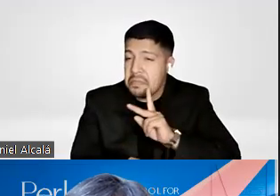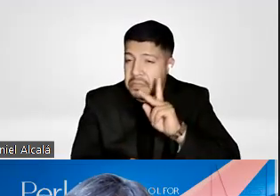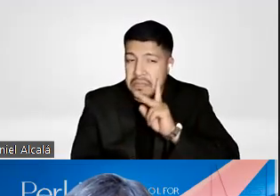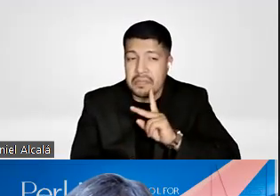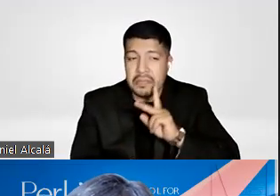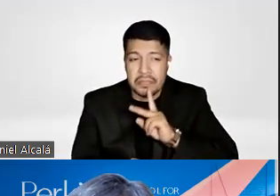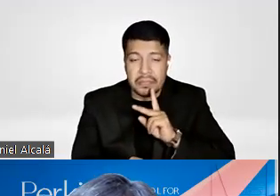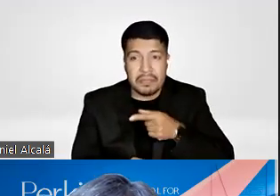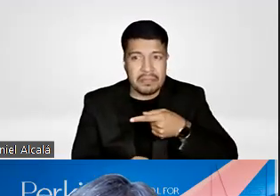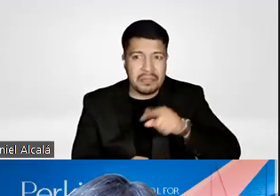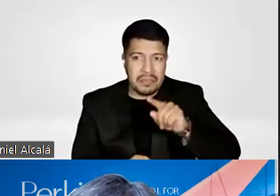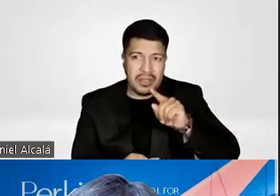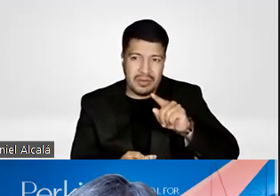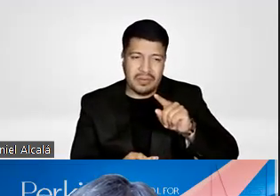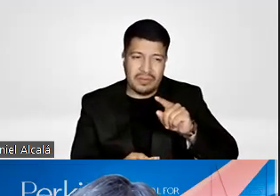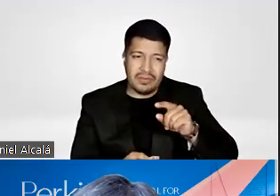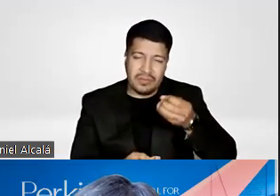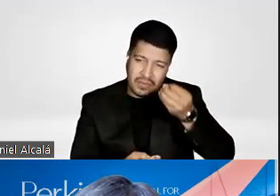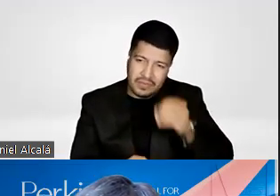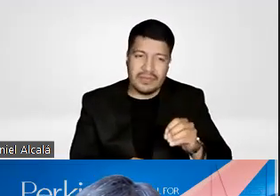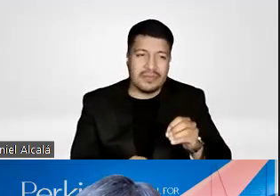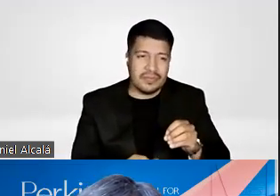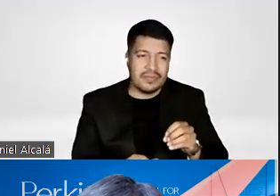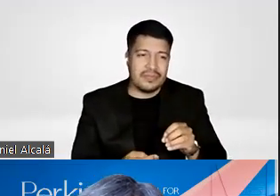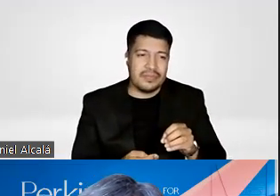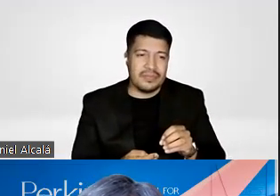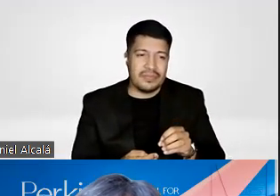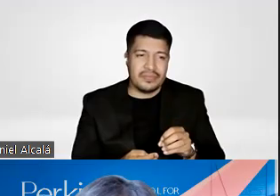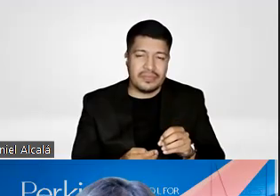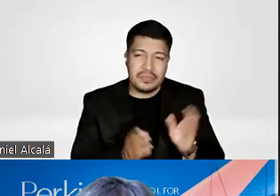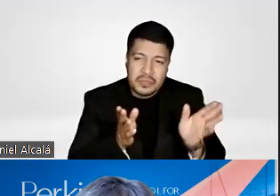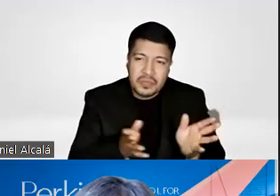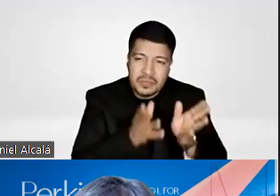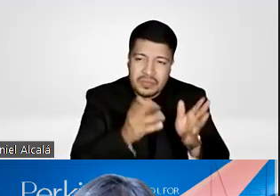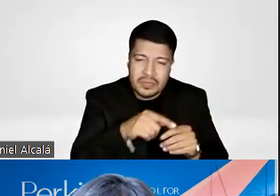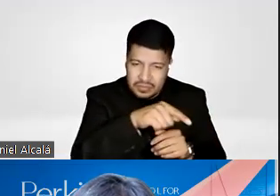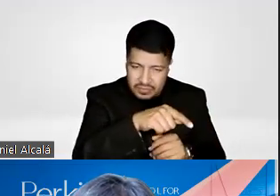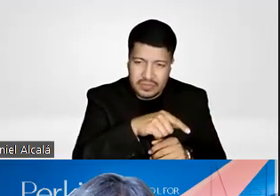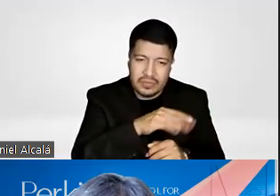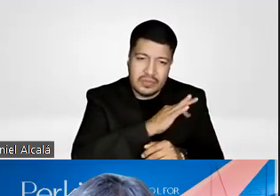primera infancia, una estimulación temprana para poder potencializar ese desarrollo